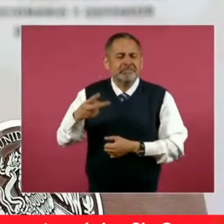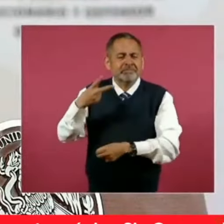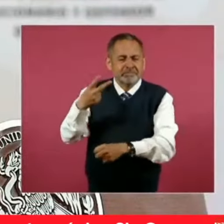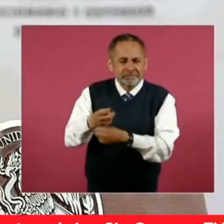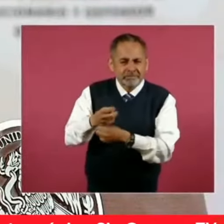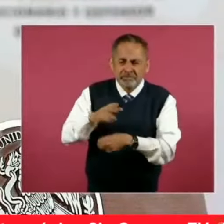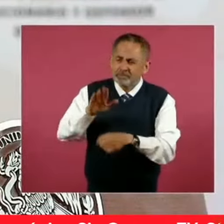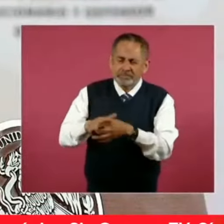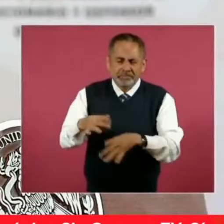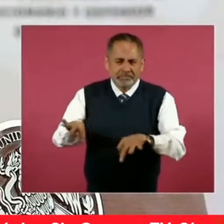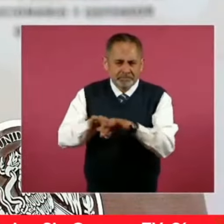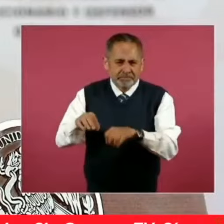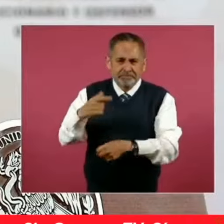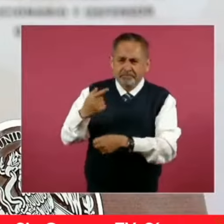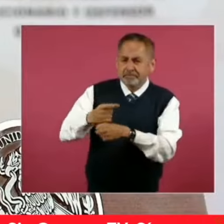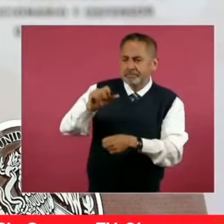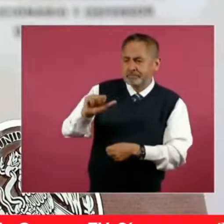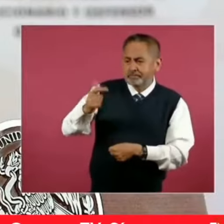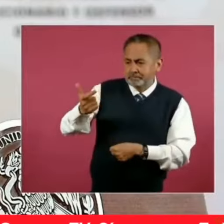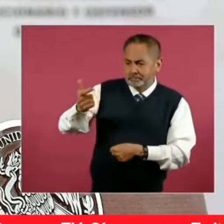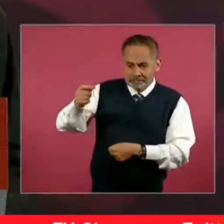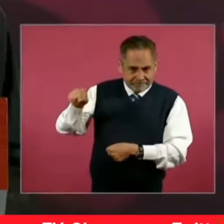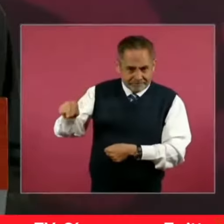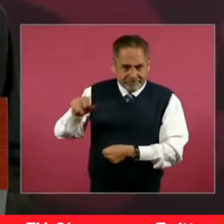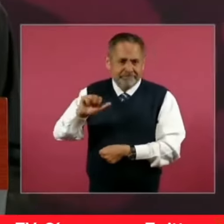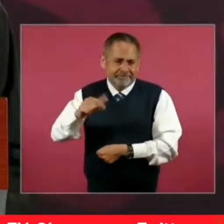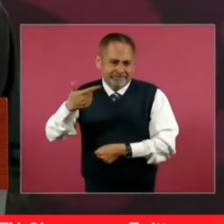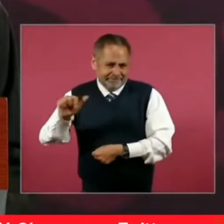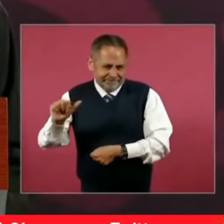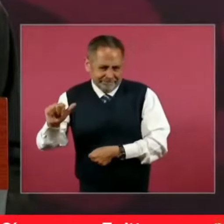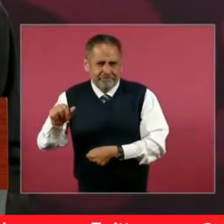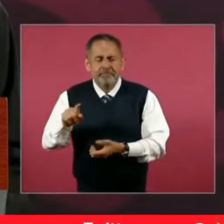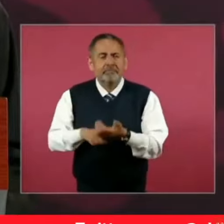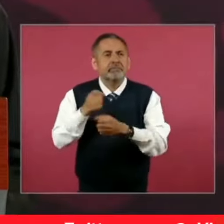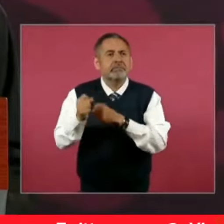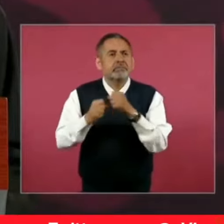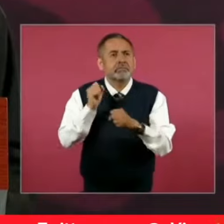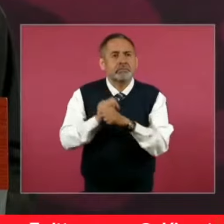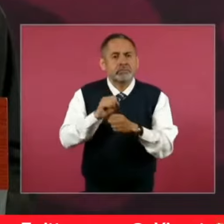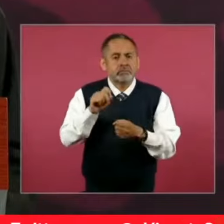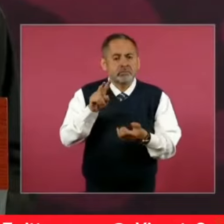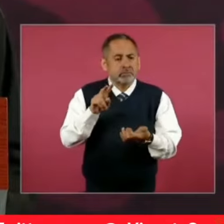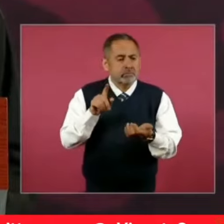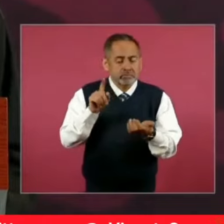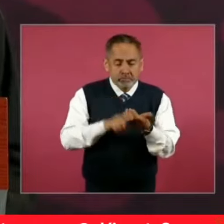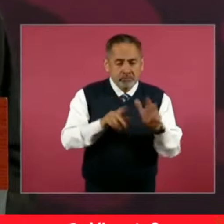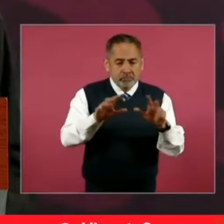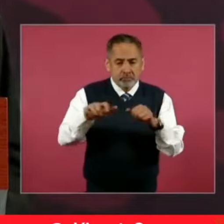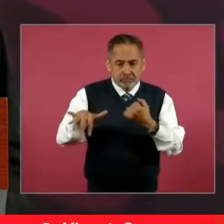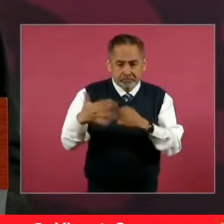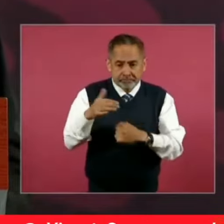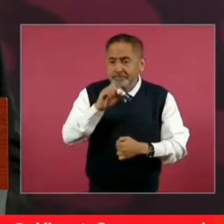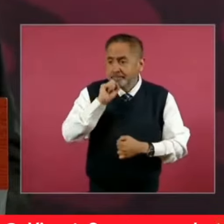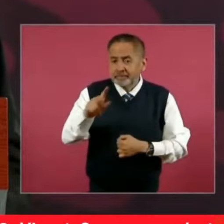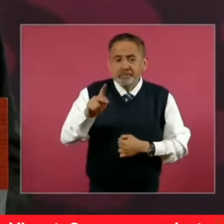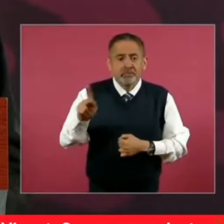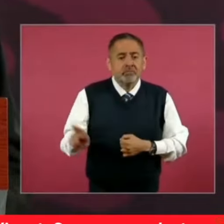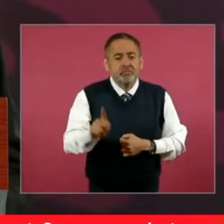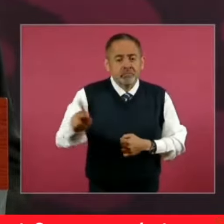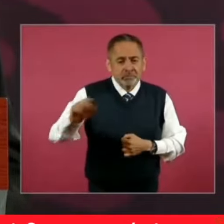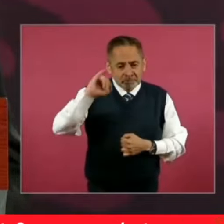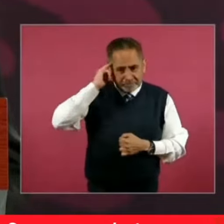país. El Archivo General Agrario se empezó a formar en 1915 con la documentación que presentaron los propios pueblos y comunidades